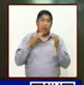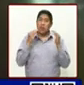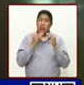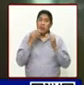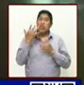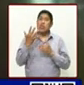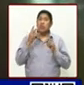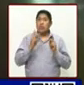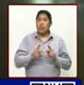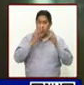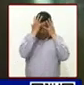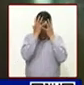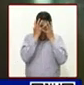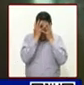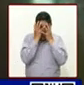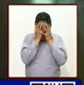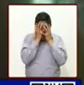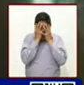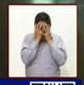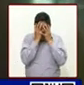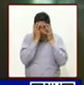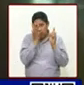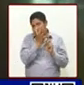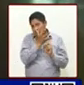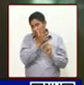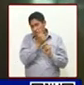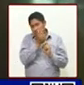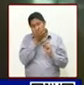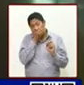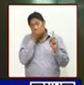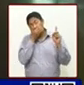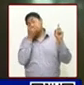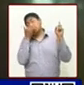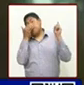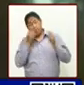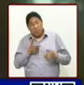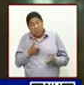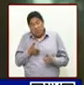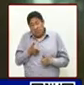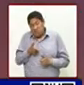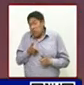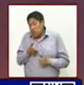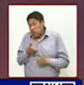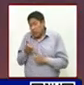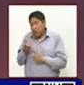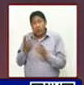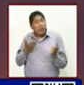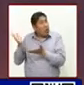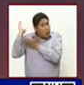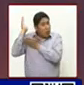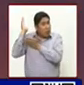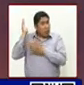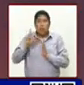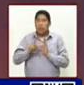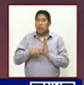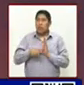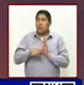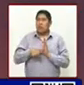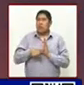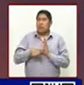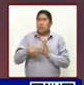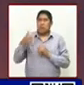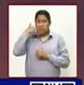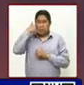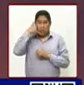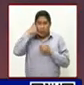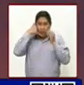5 personas encapuchadas y se lo llevaron bien armados y todo eso se lo llevaron. Y luego me hacen